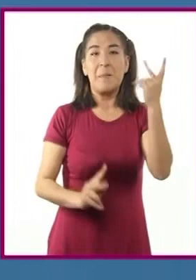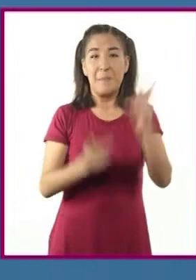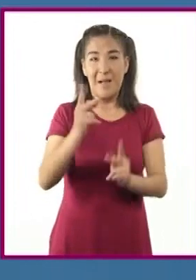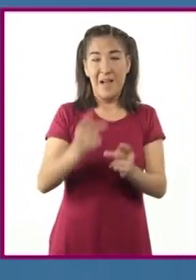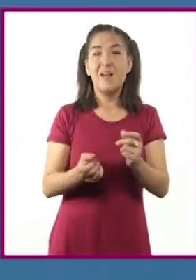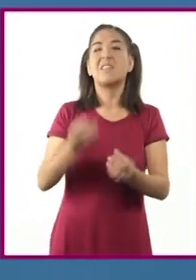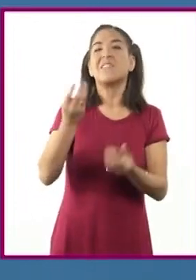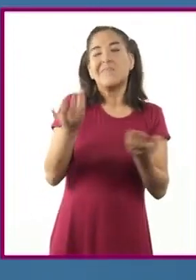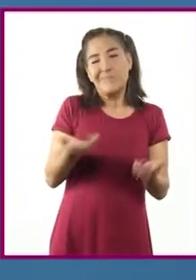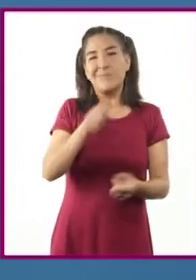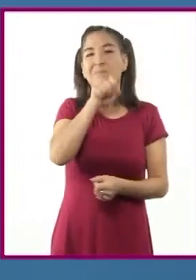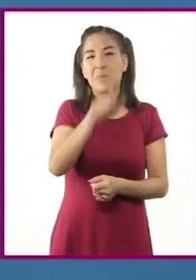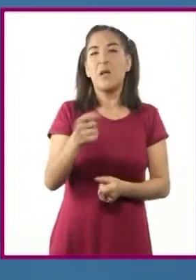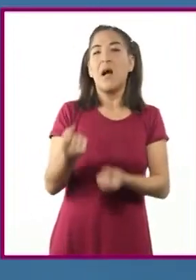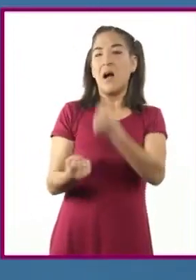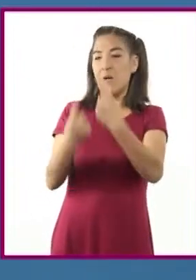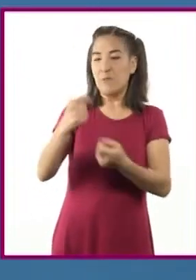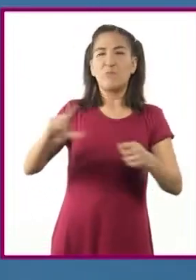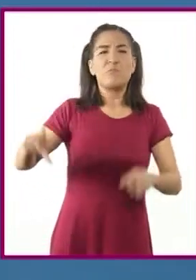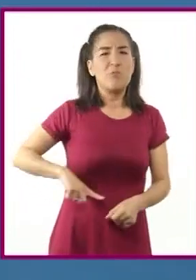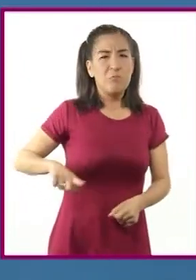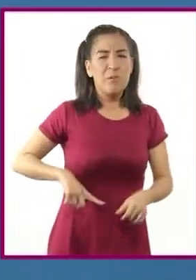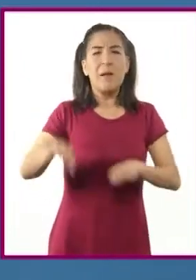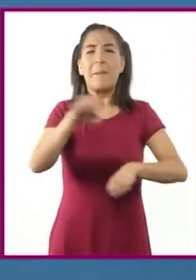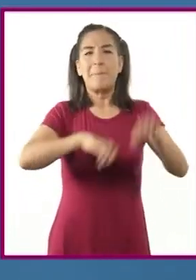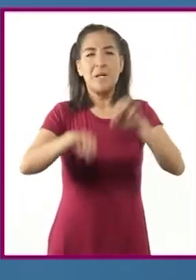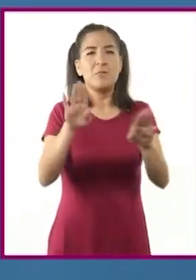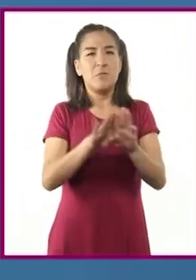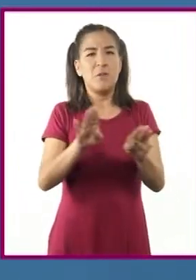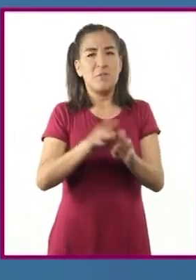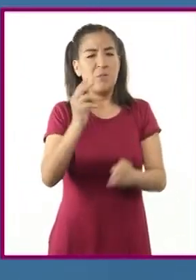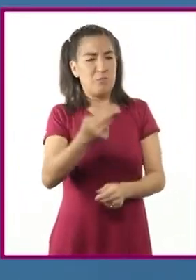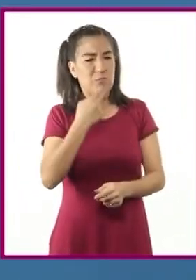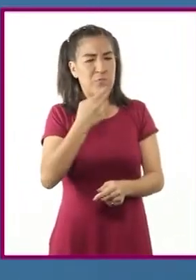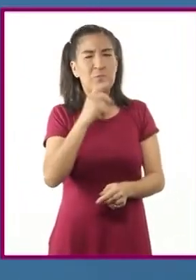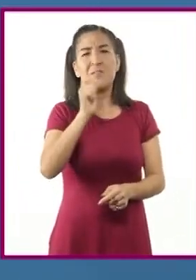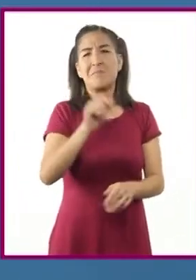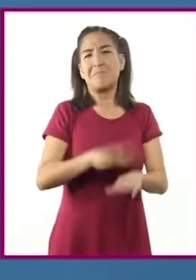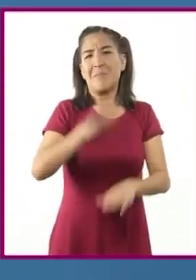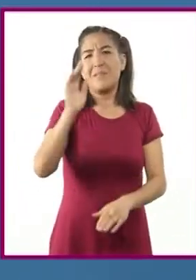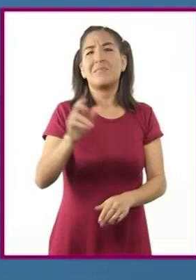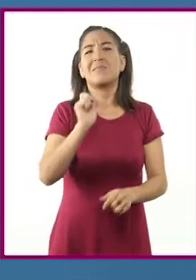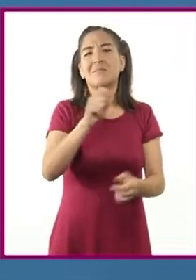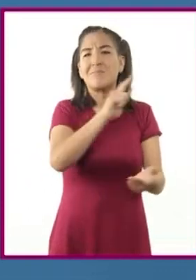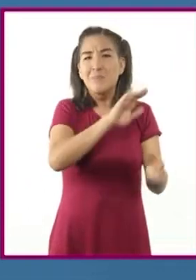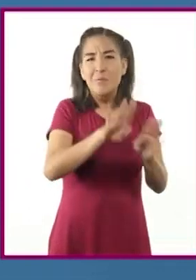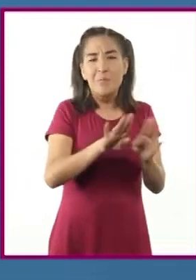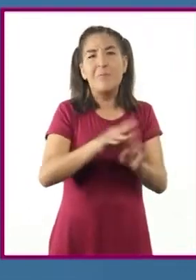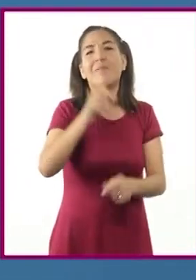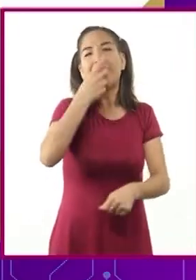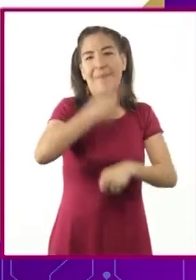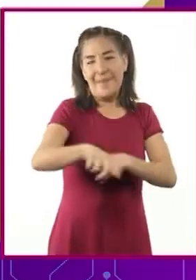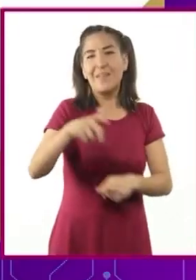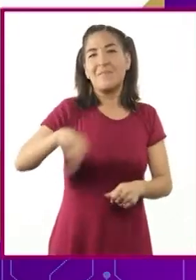o gobiernos hacen uso irracional de ellos, lo que afecta a la vida de la población rural.